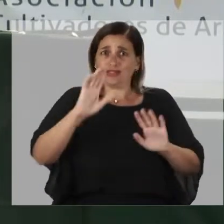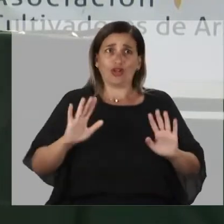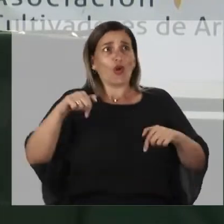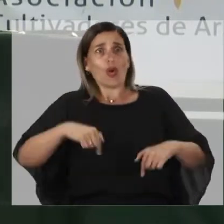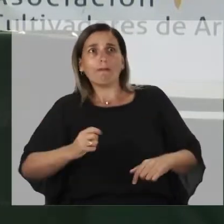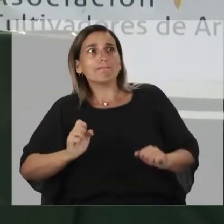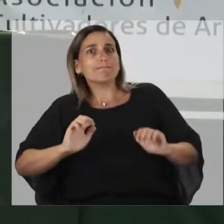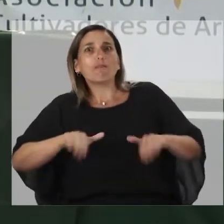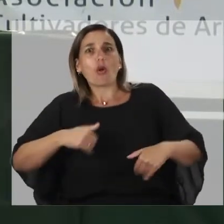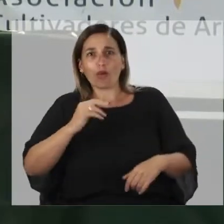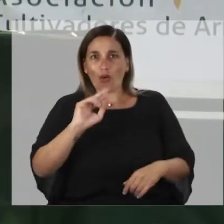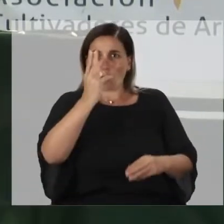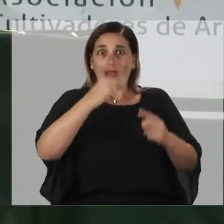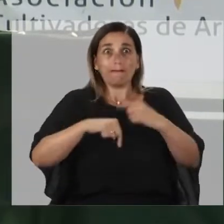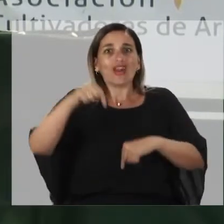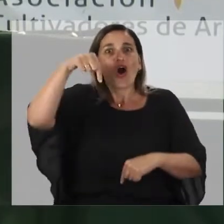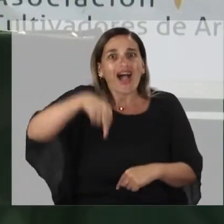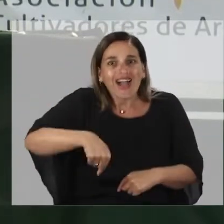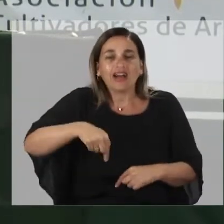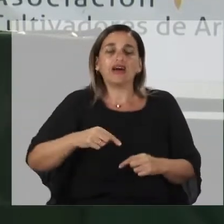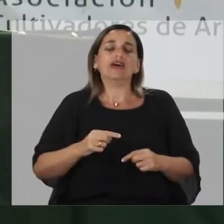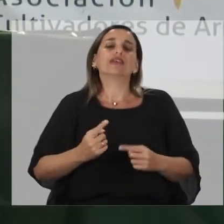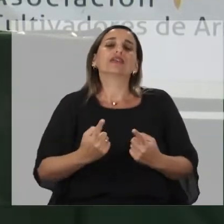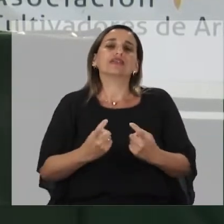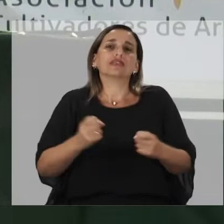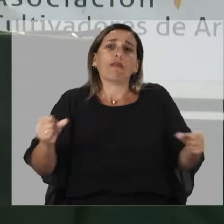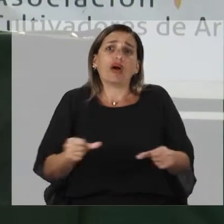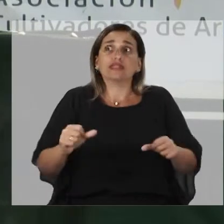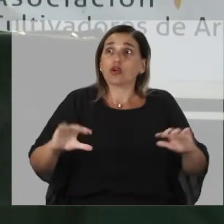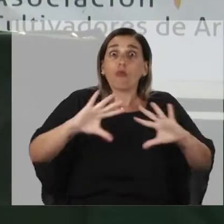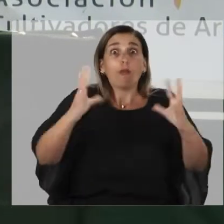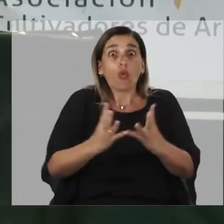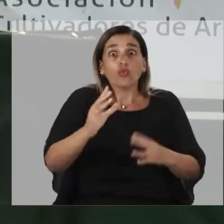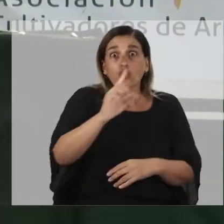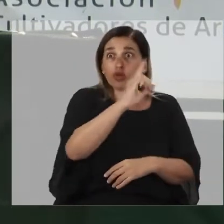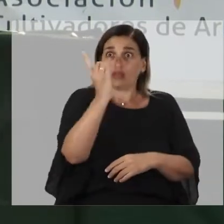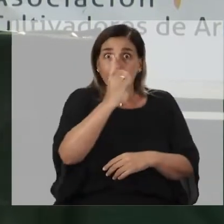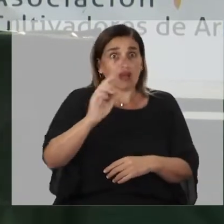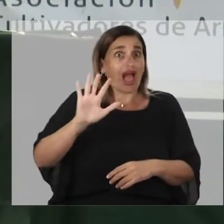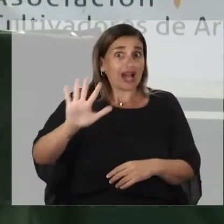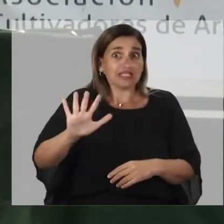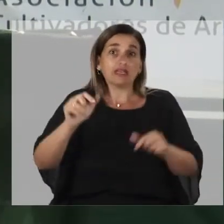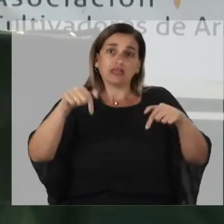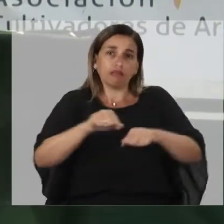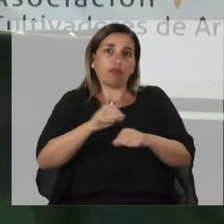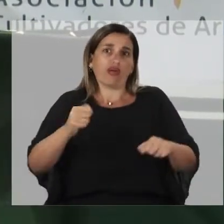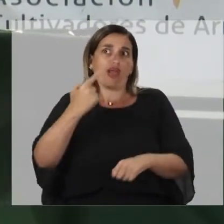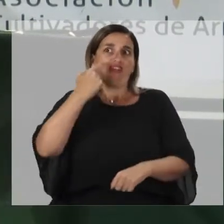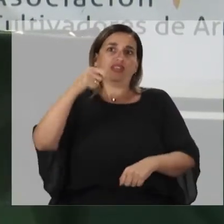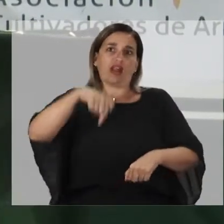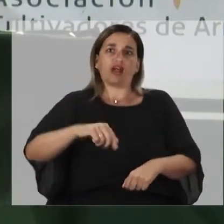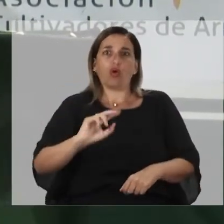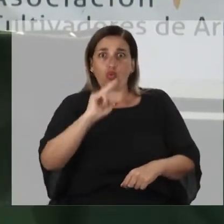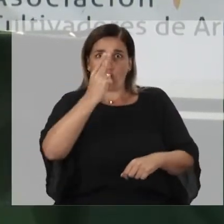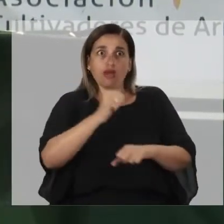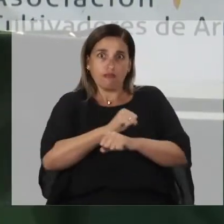internacionales, pero nosotros tenemos este rincón del mundo para tratar de que algunas cosas que pasan a nivel internacional sucedan y otras tratar